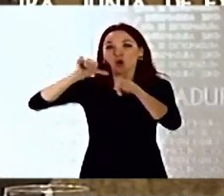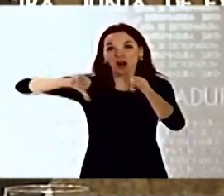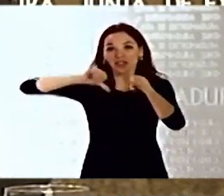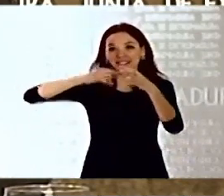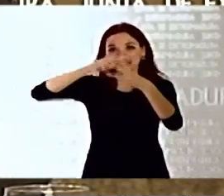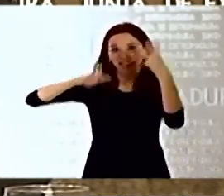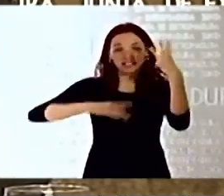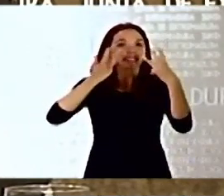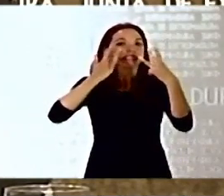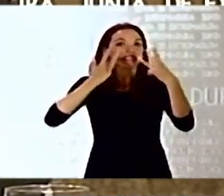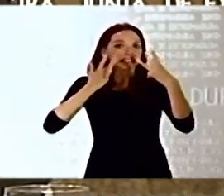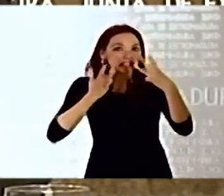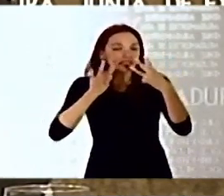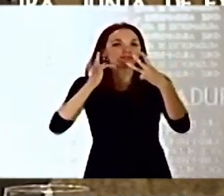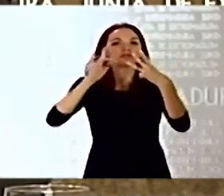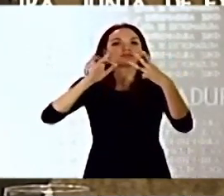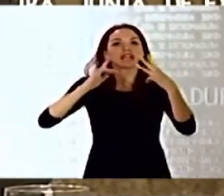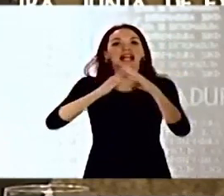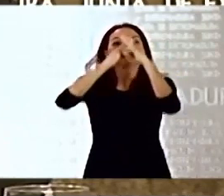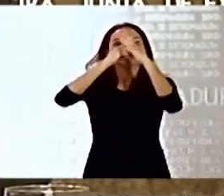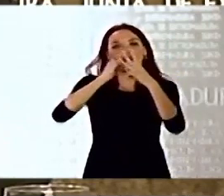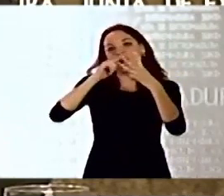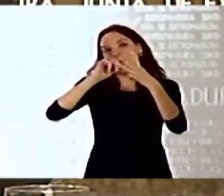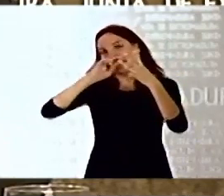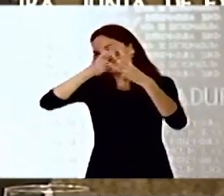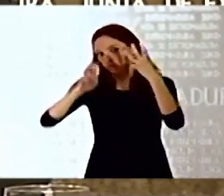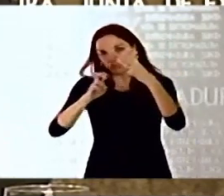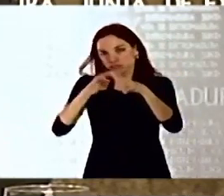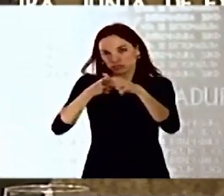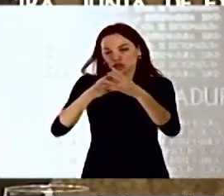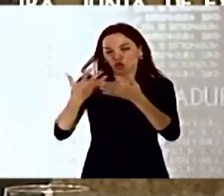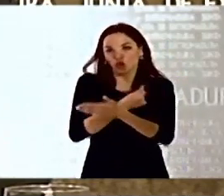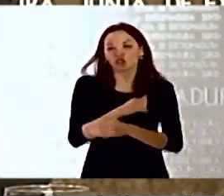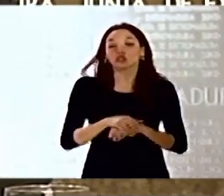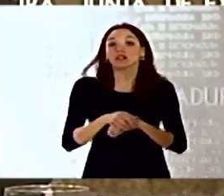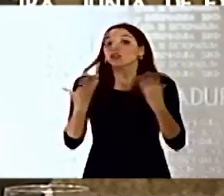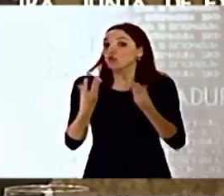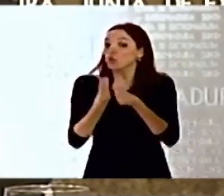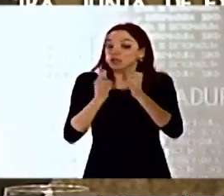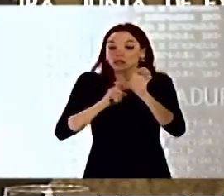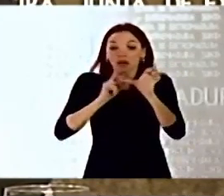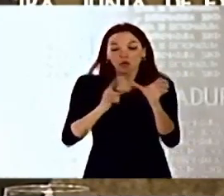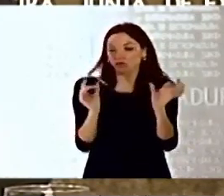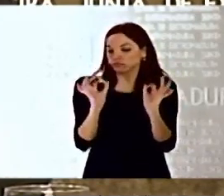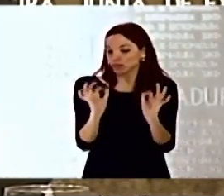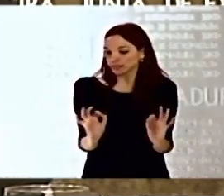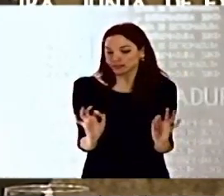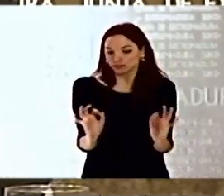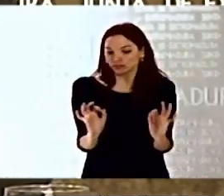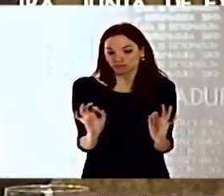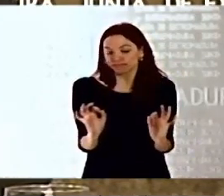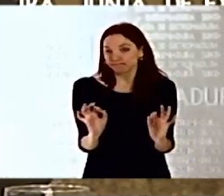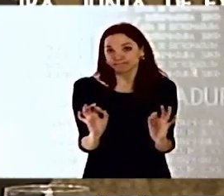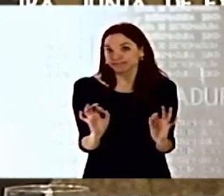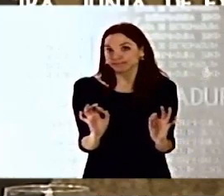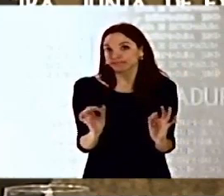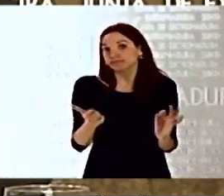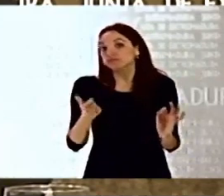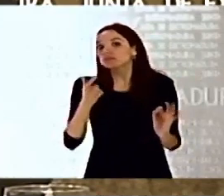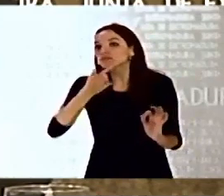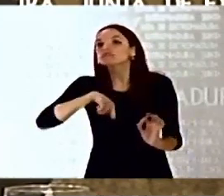virgen extra, el virgen y el lampante, y la Junta de Extremadura, como no puede ser de otra manera, va a